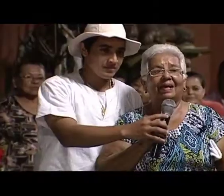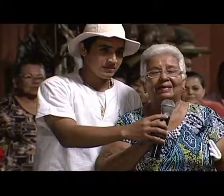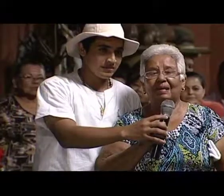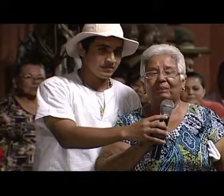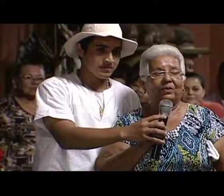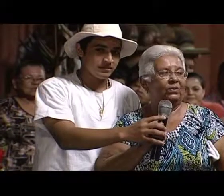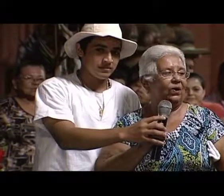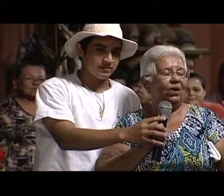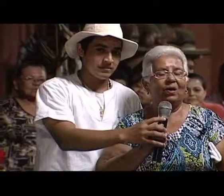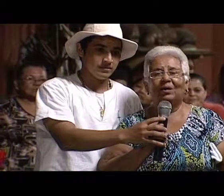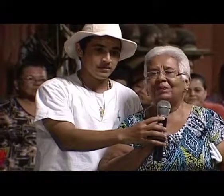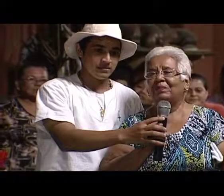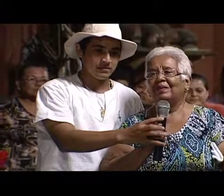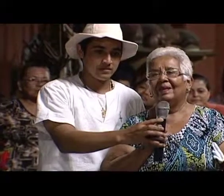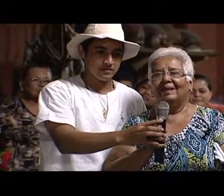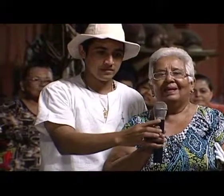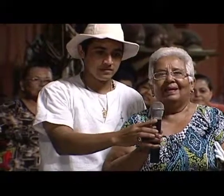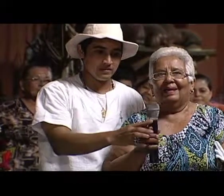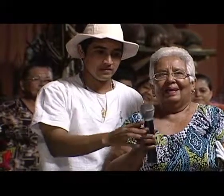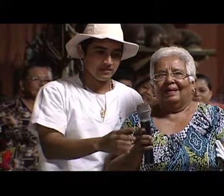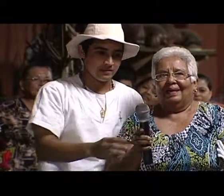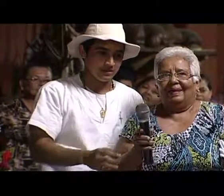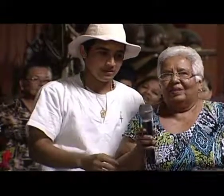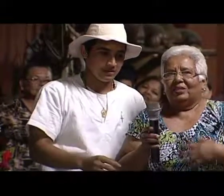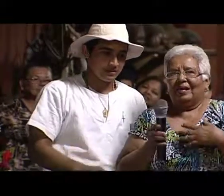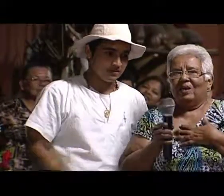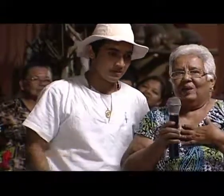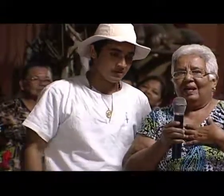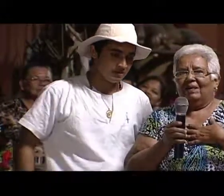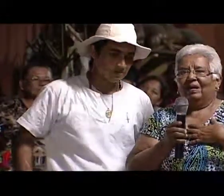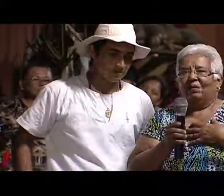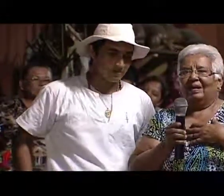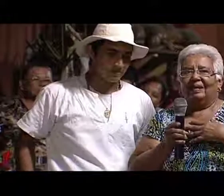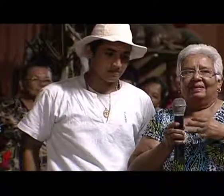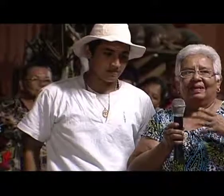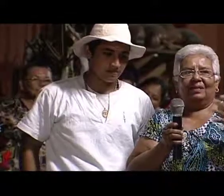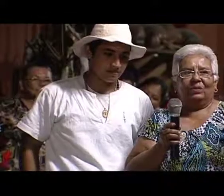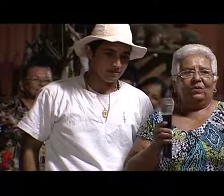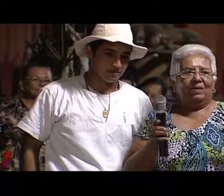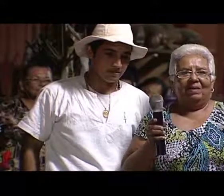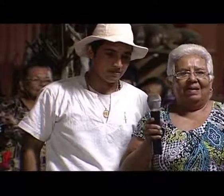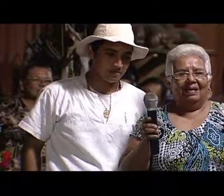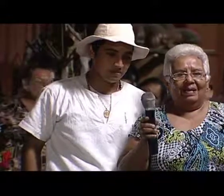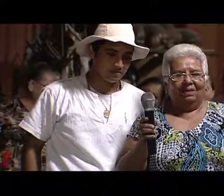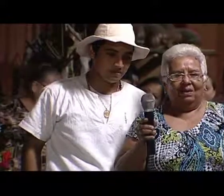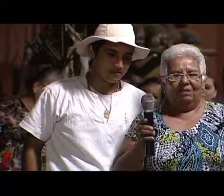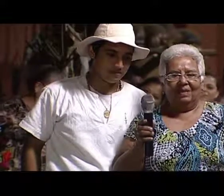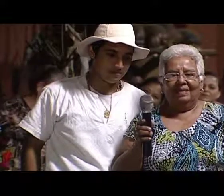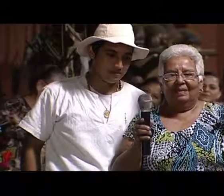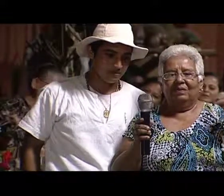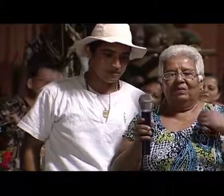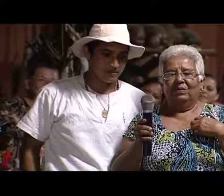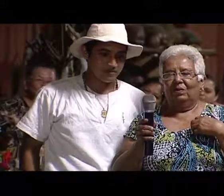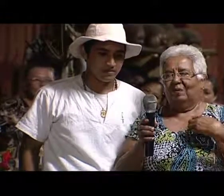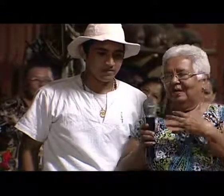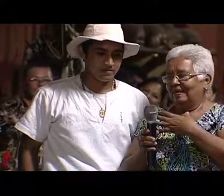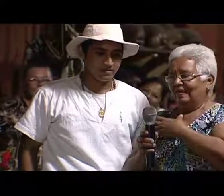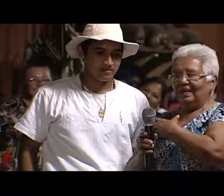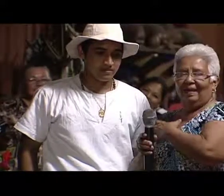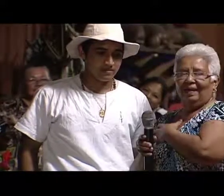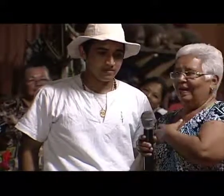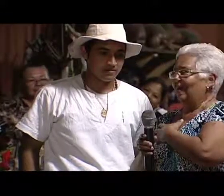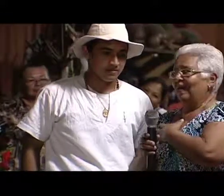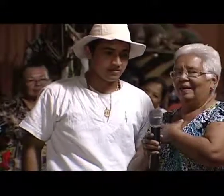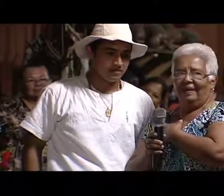Muchas gracias por todo. Y no tengo palabras como agradecerles a todos que me hayan elegido a mí, de mayordoma